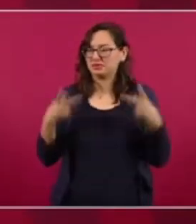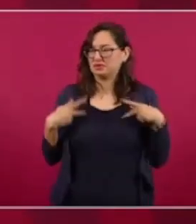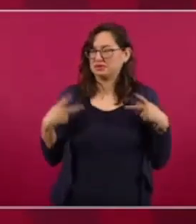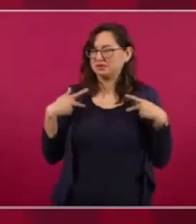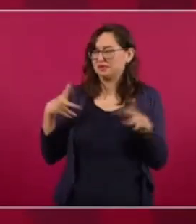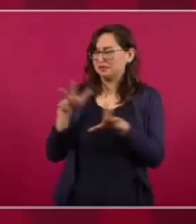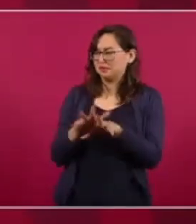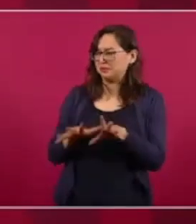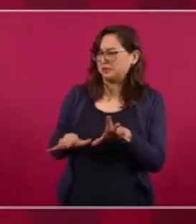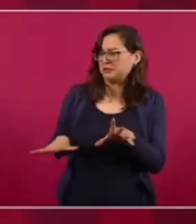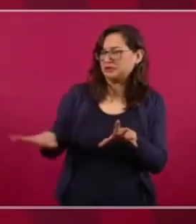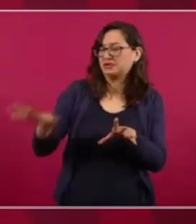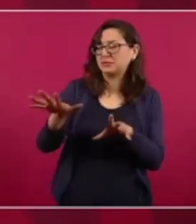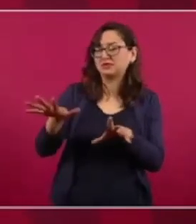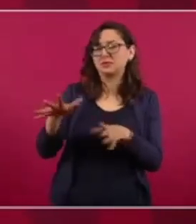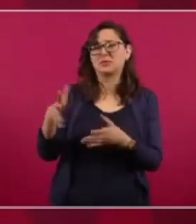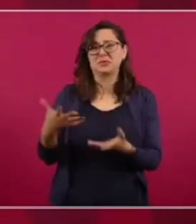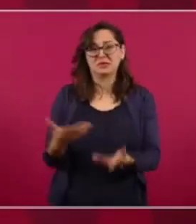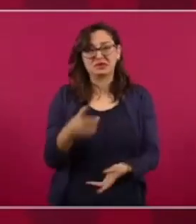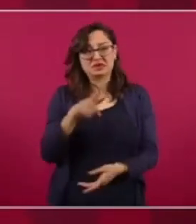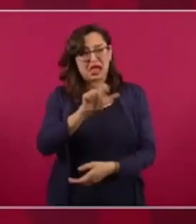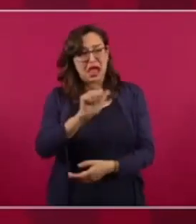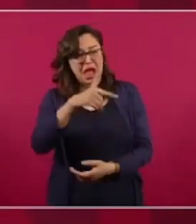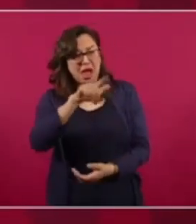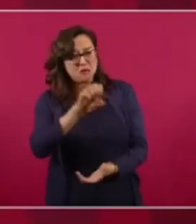son los más ignorantes.